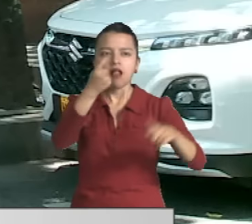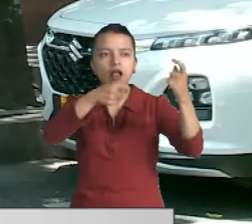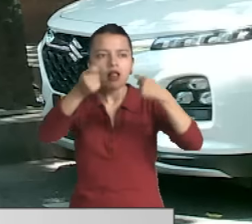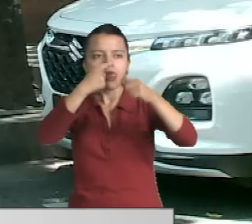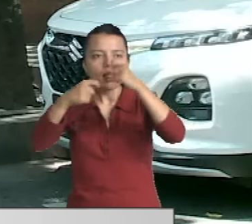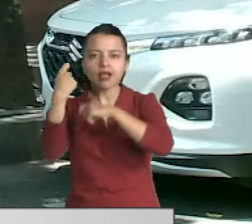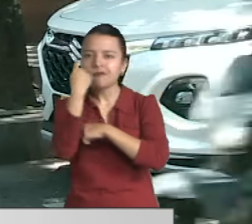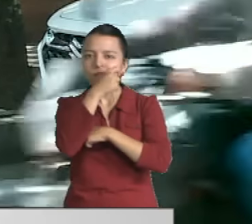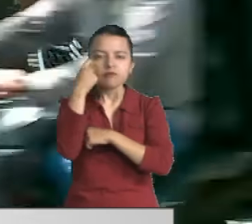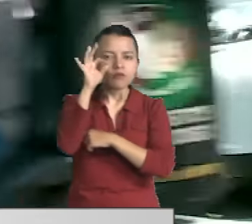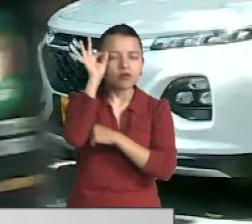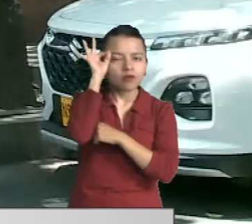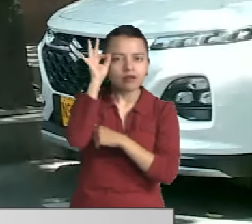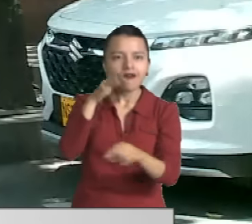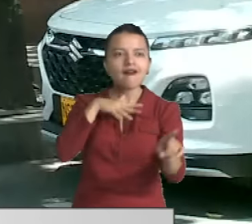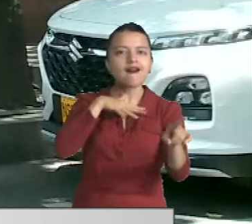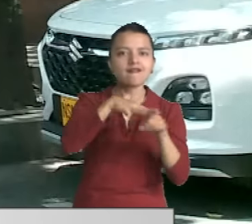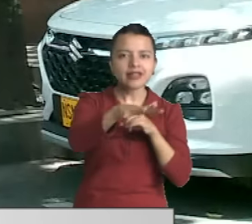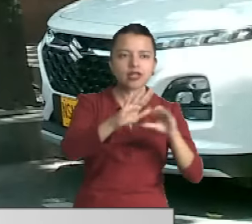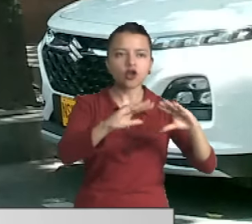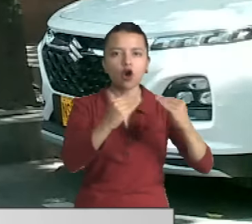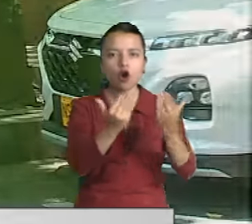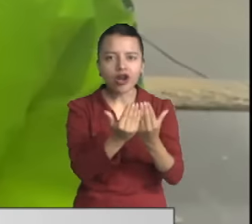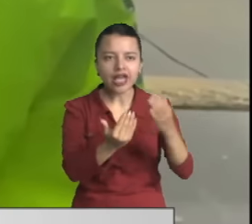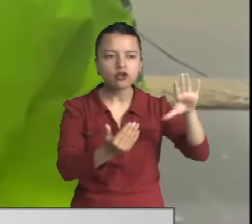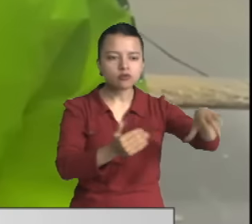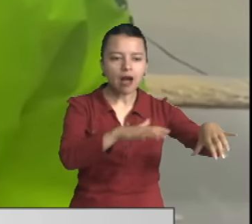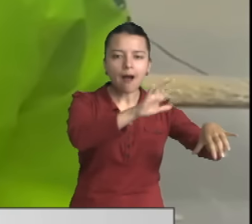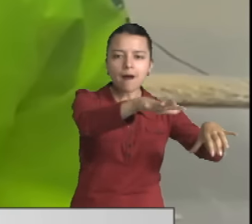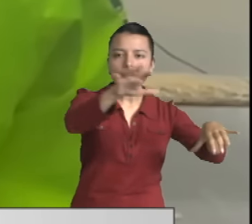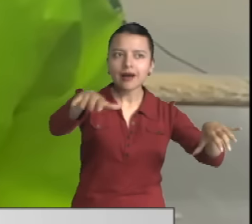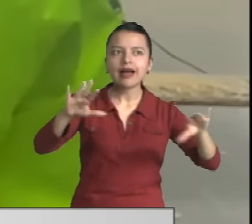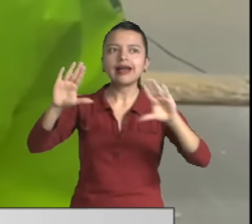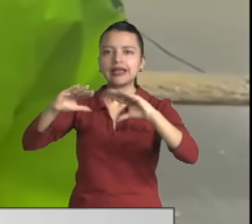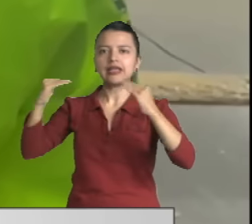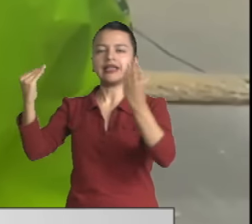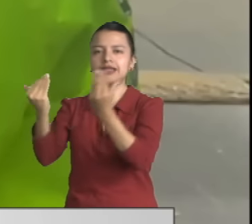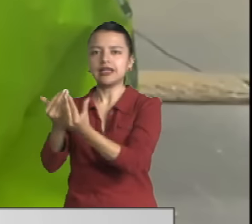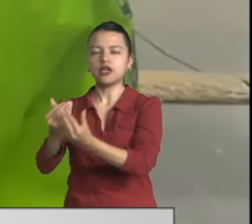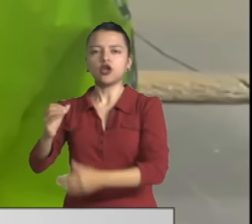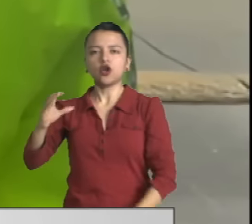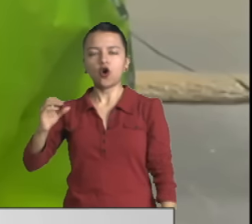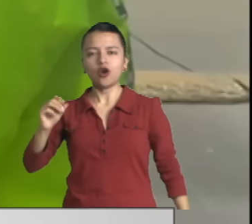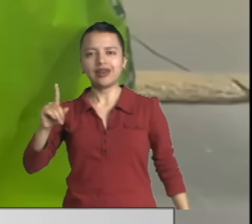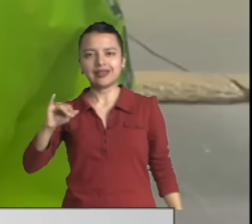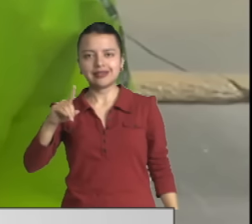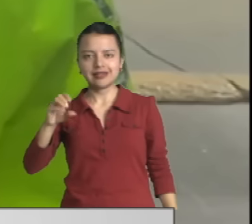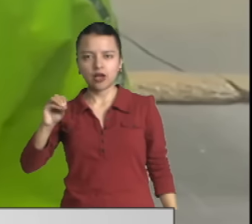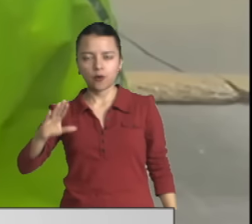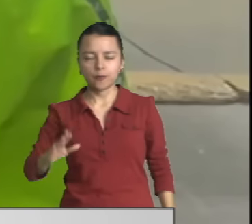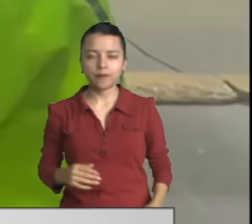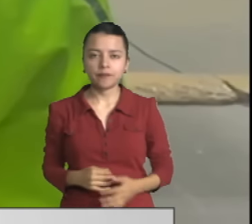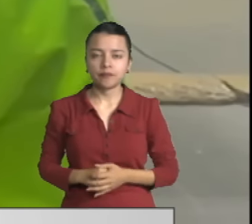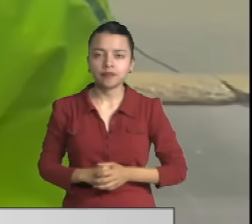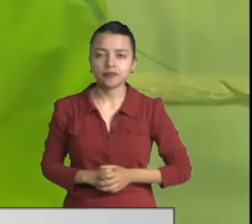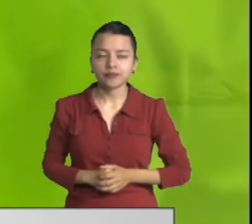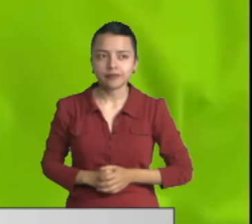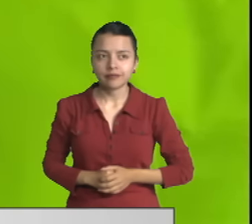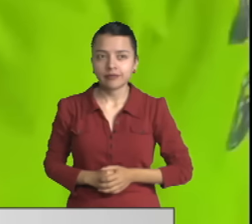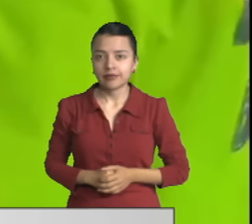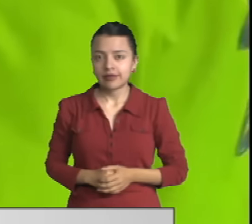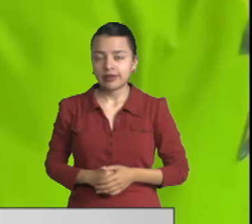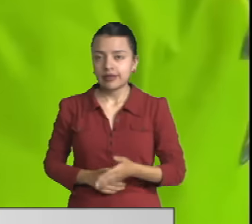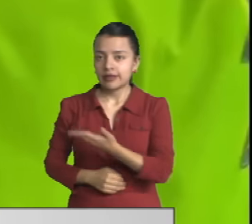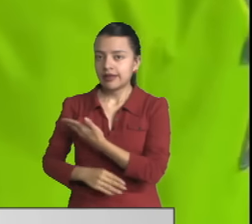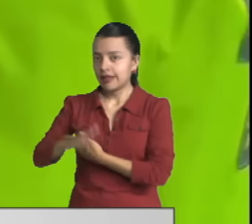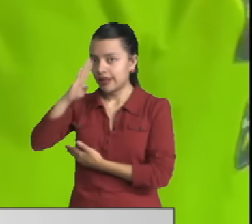el Coliseo del Pueblo y 3 entornos escolares. La Policía Metropolitana de Santiago de Cali reitera su compromiso con la